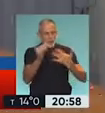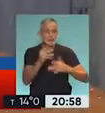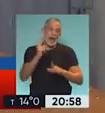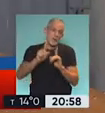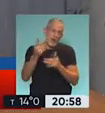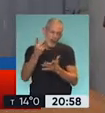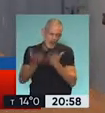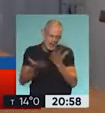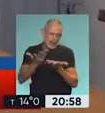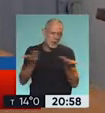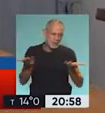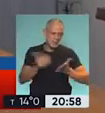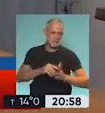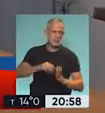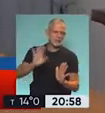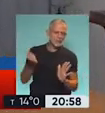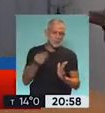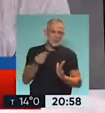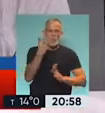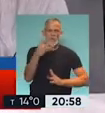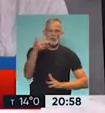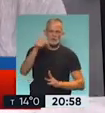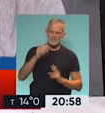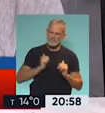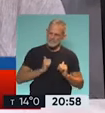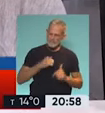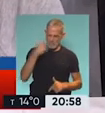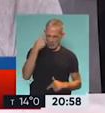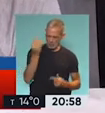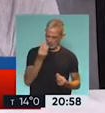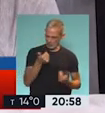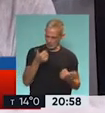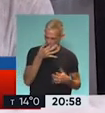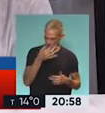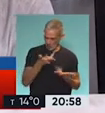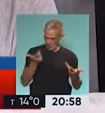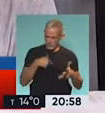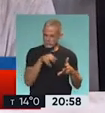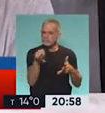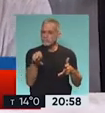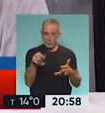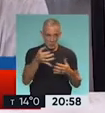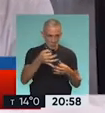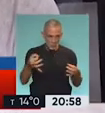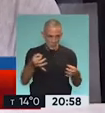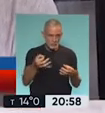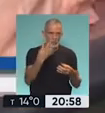carnes, disminuyó notoriamente el de la carne vacuna. Eso nos parece que incluso en términos